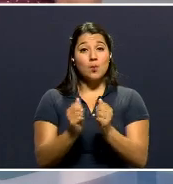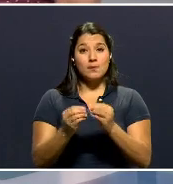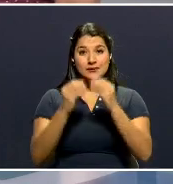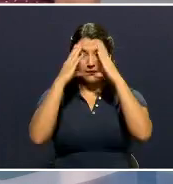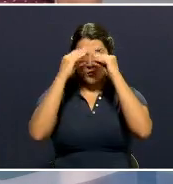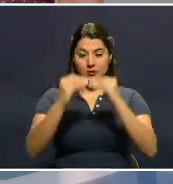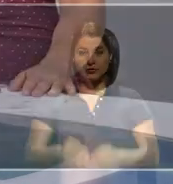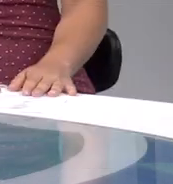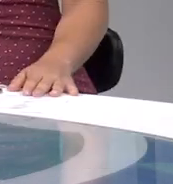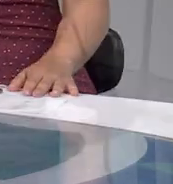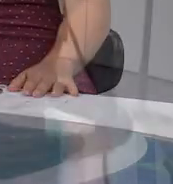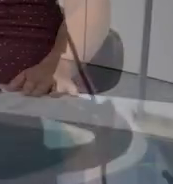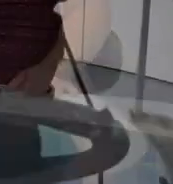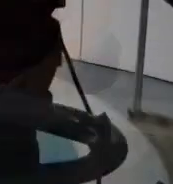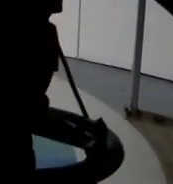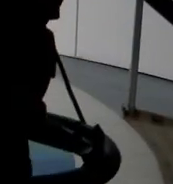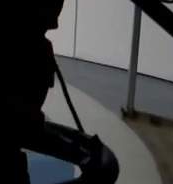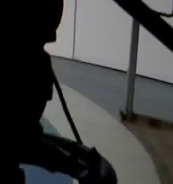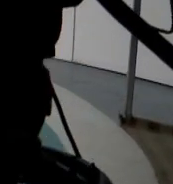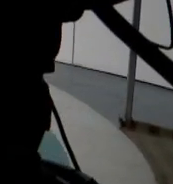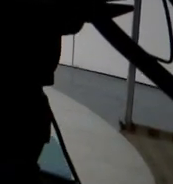noticias. Así es.